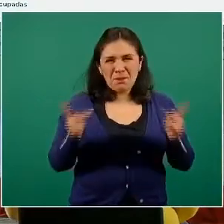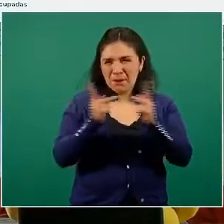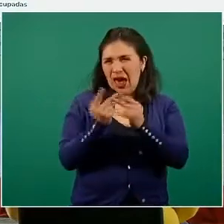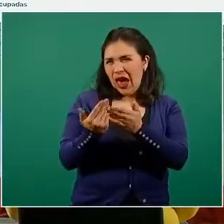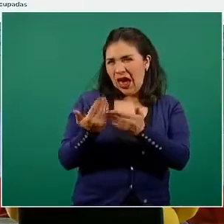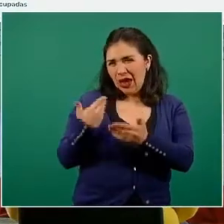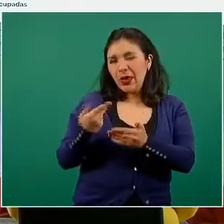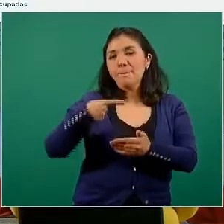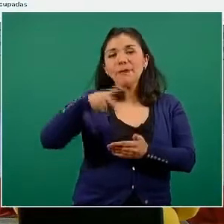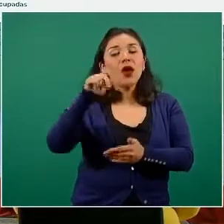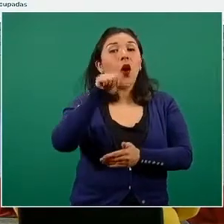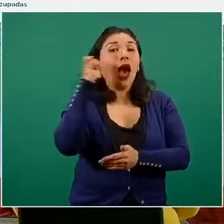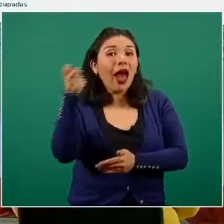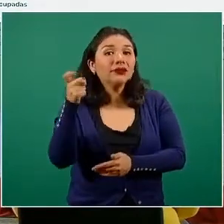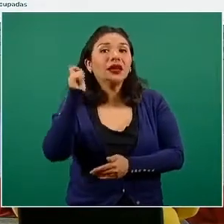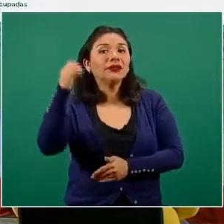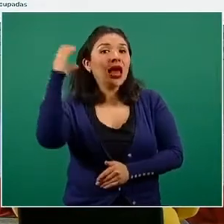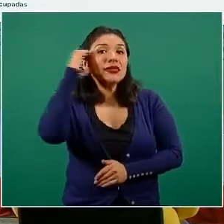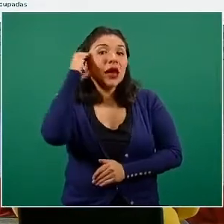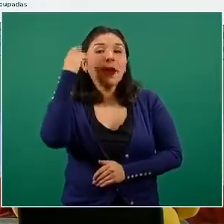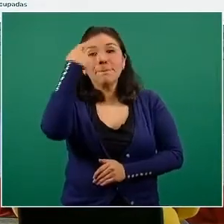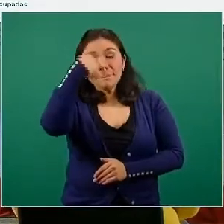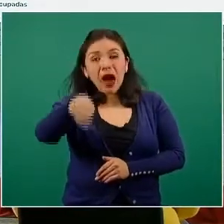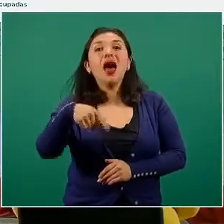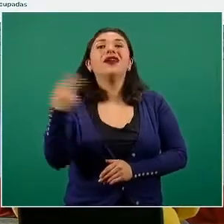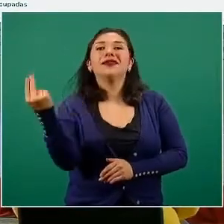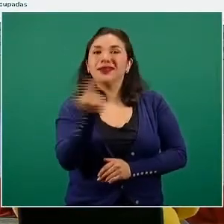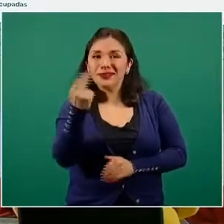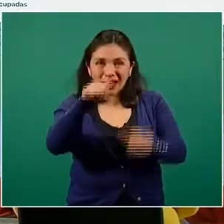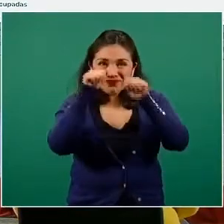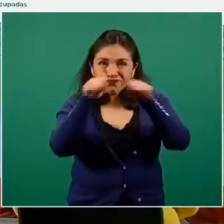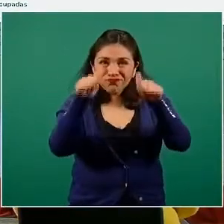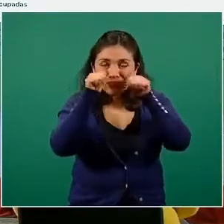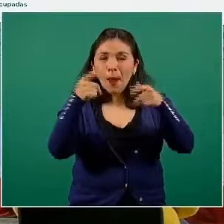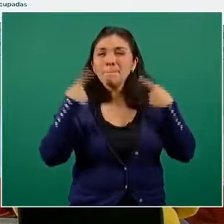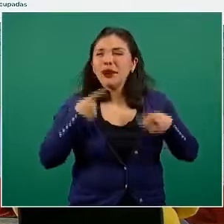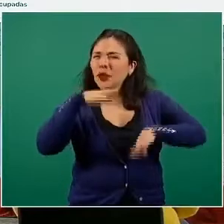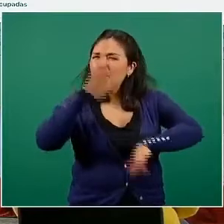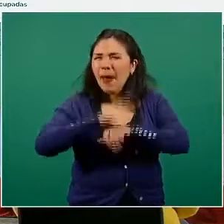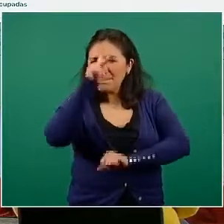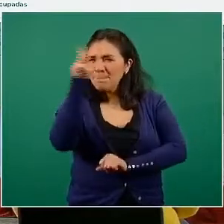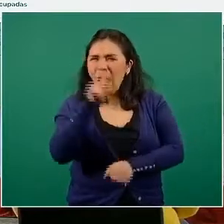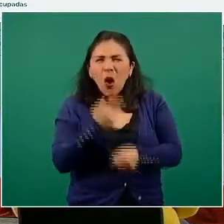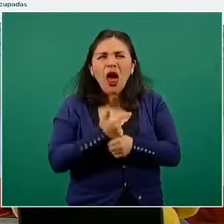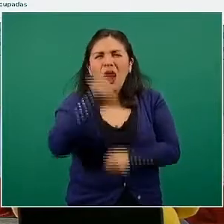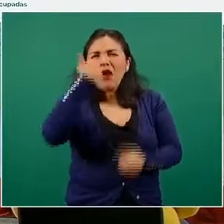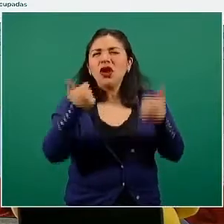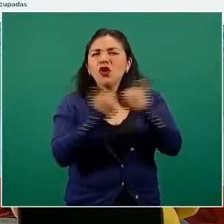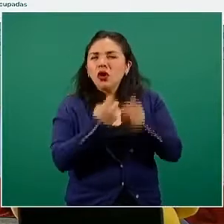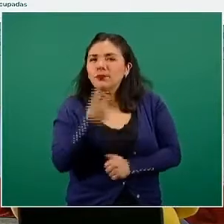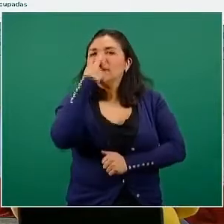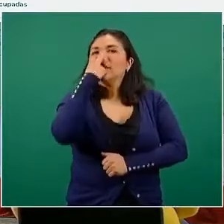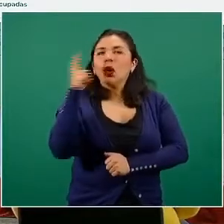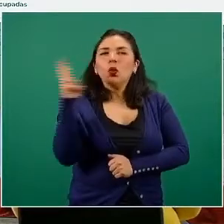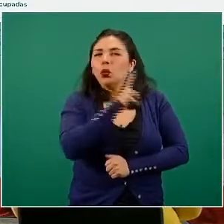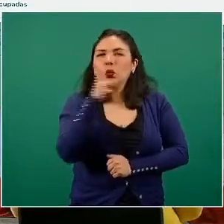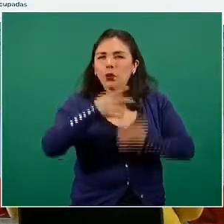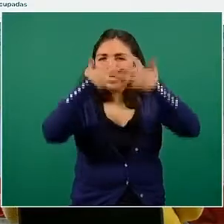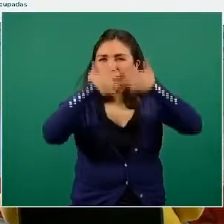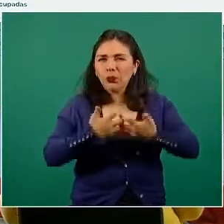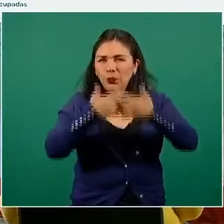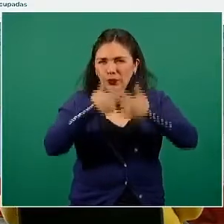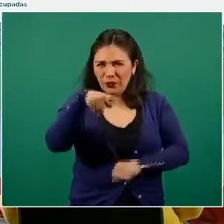para aquellas camas que están con los recursos necesarios para la atención del paciente crítico. Y recuerden, y siempre